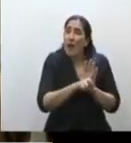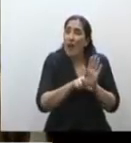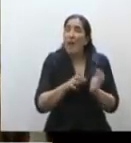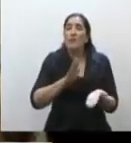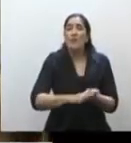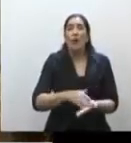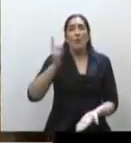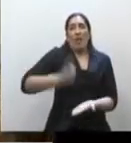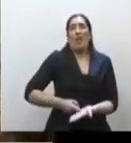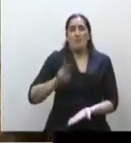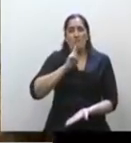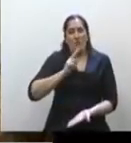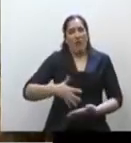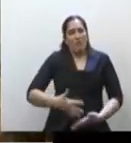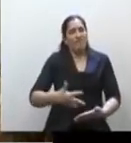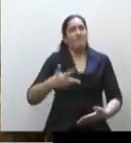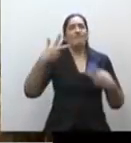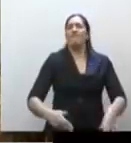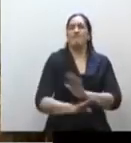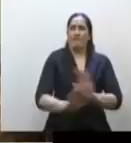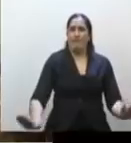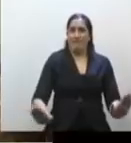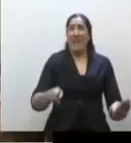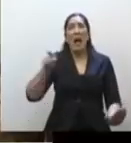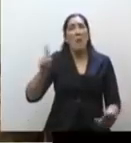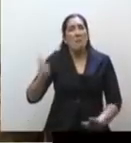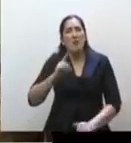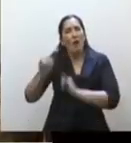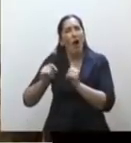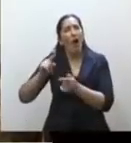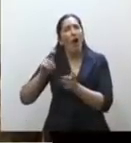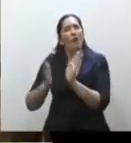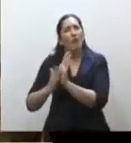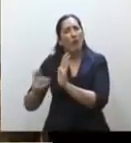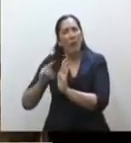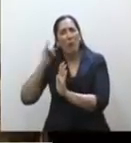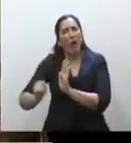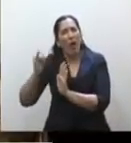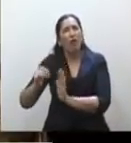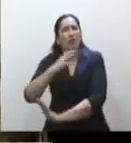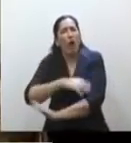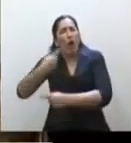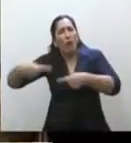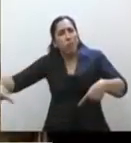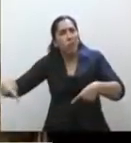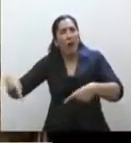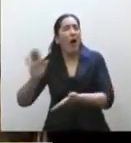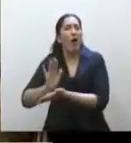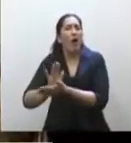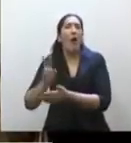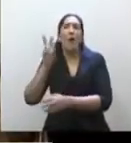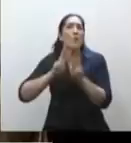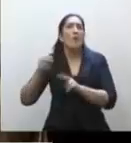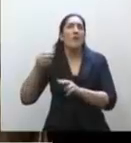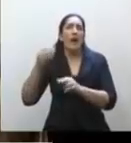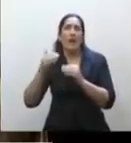interrupción voluntaria del embarazo. Esta descripción obedece a abolir el patriarcado, por